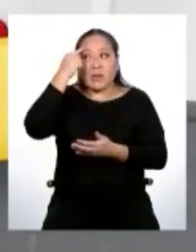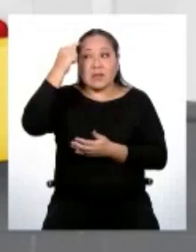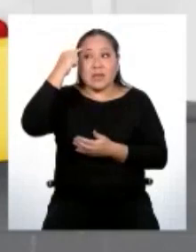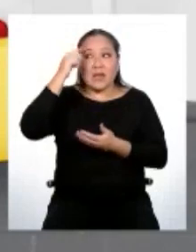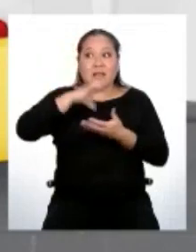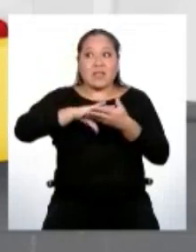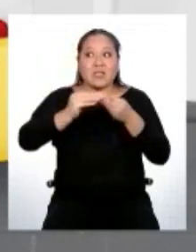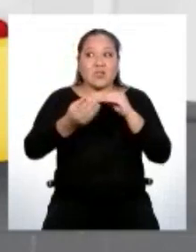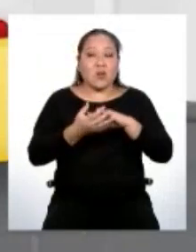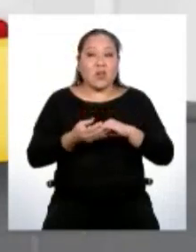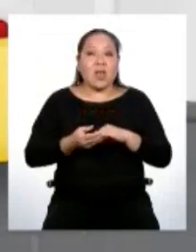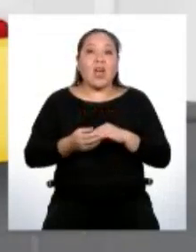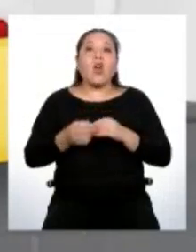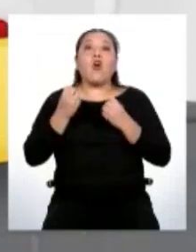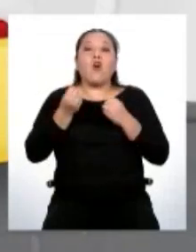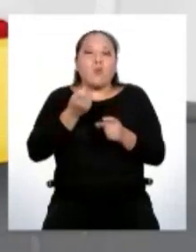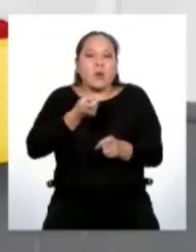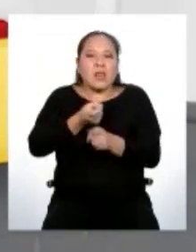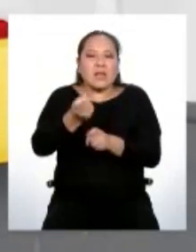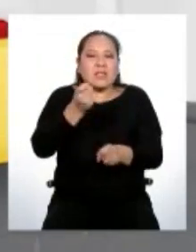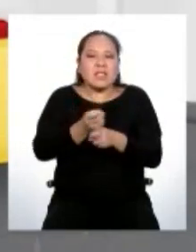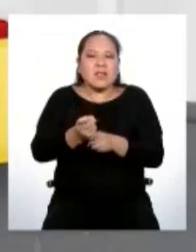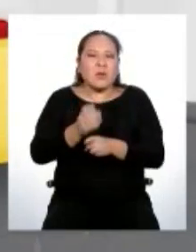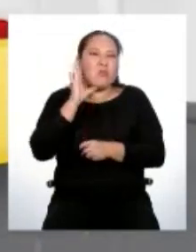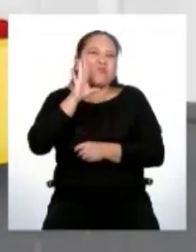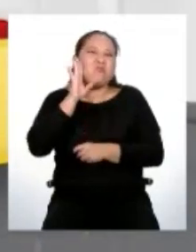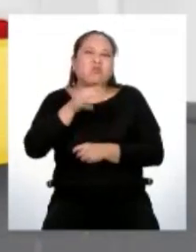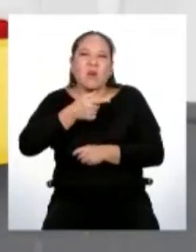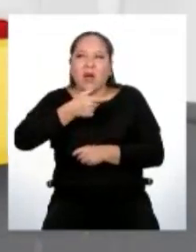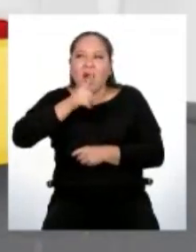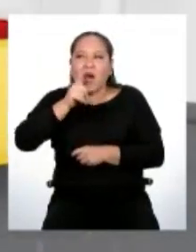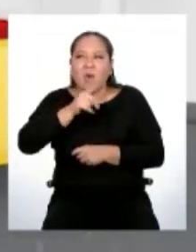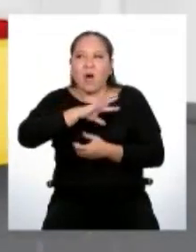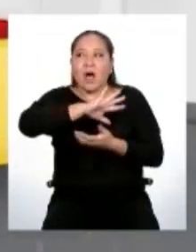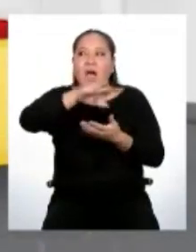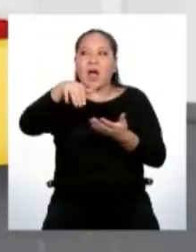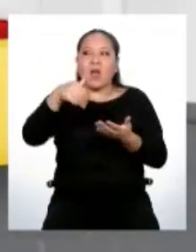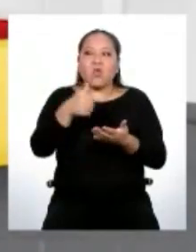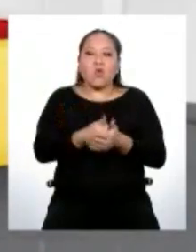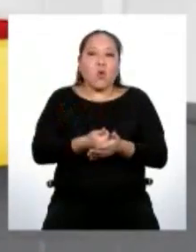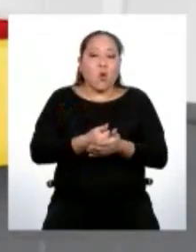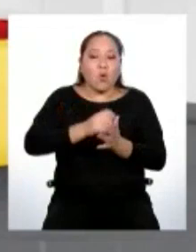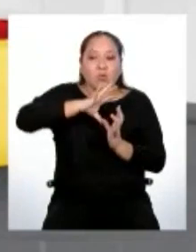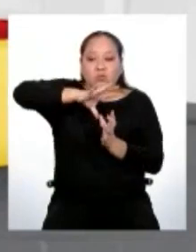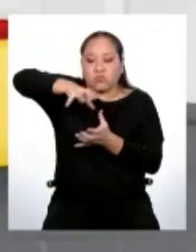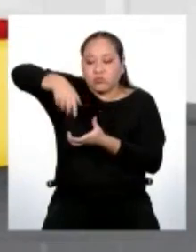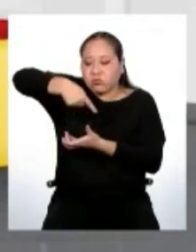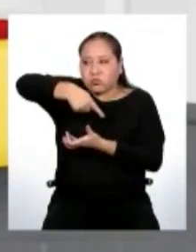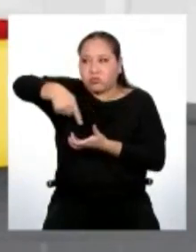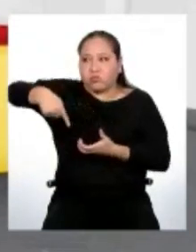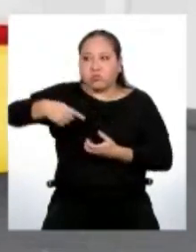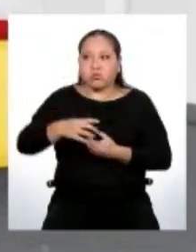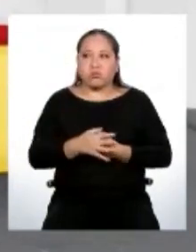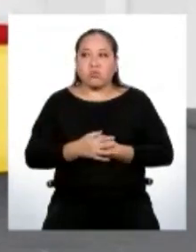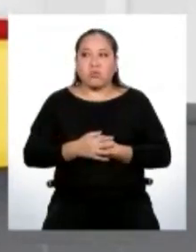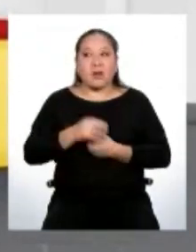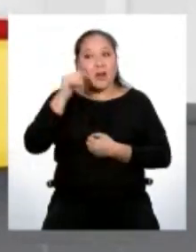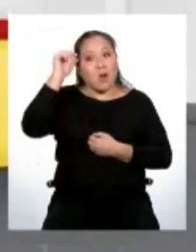que causa la contaminación del agua a todo el planeta. ¿Lo